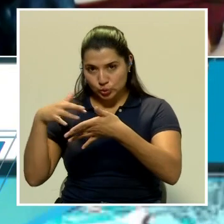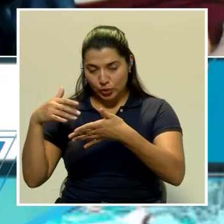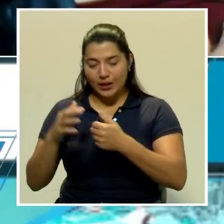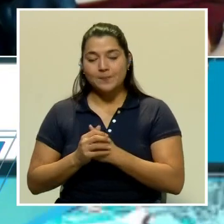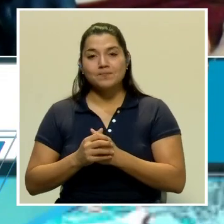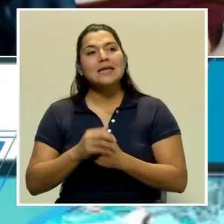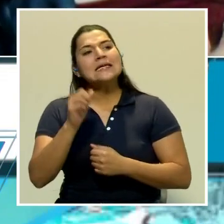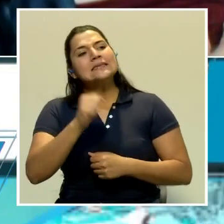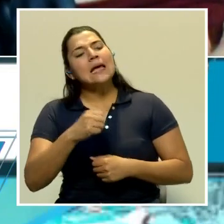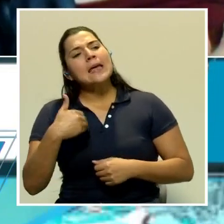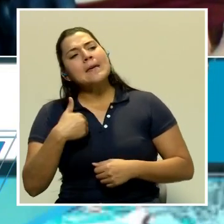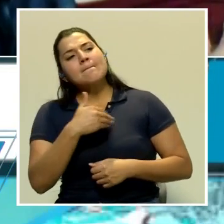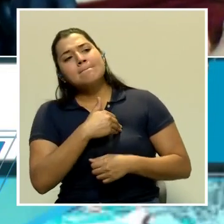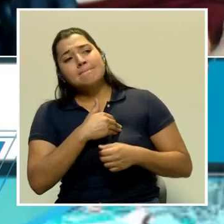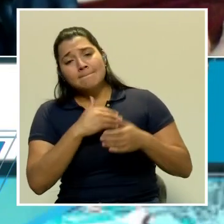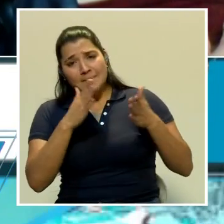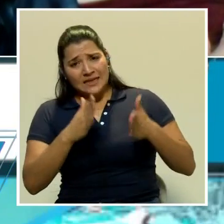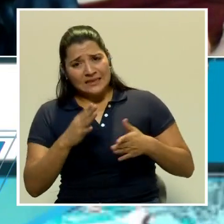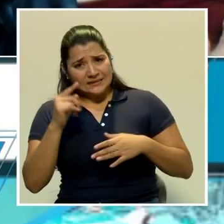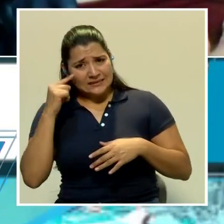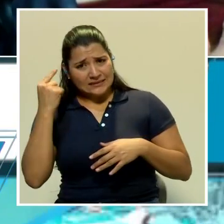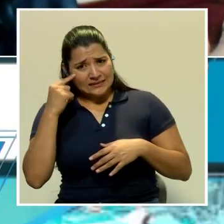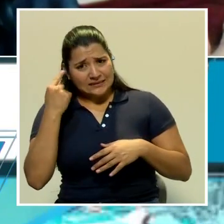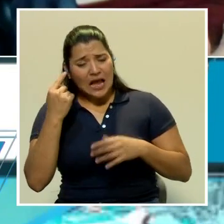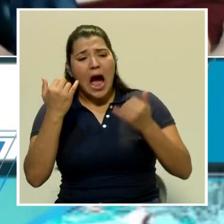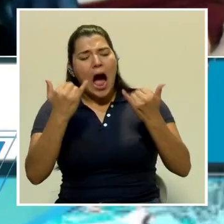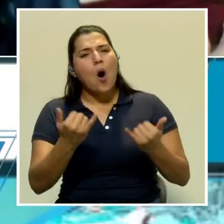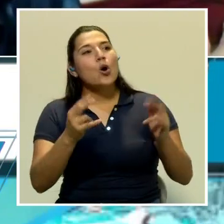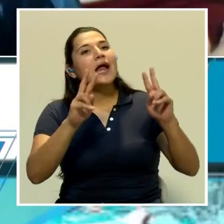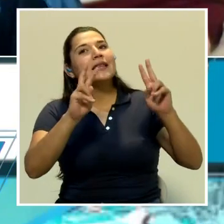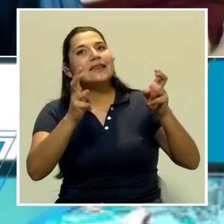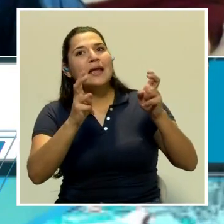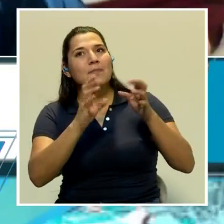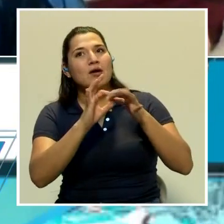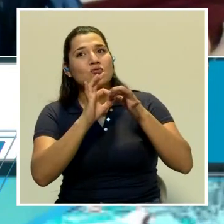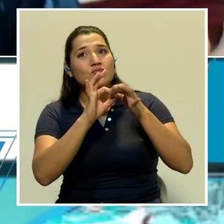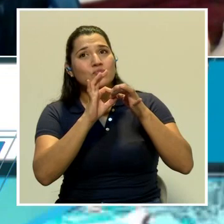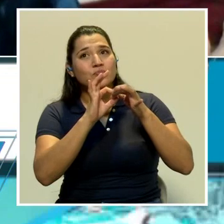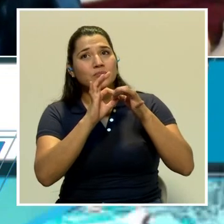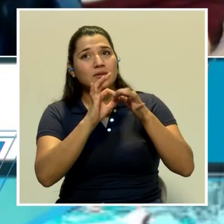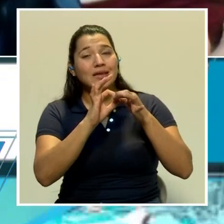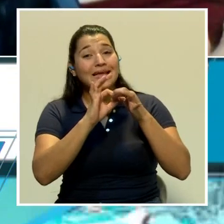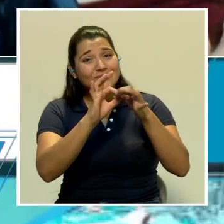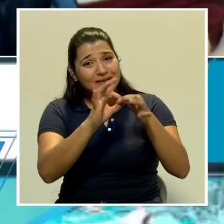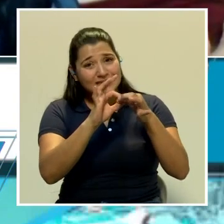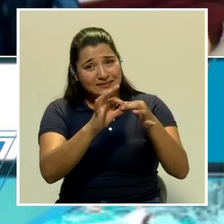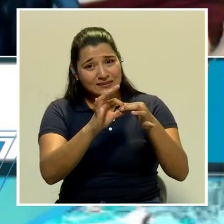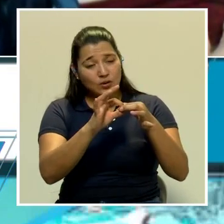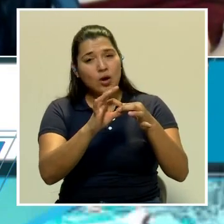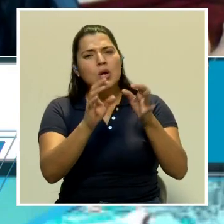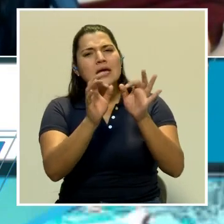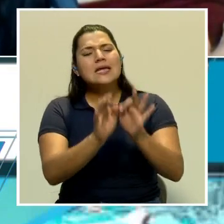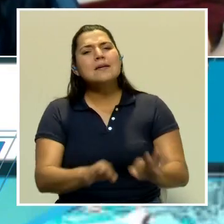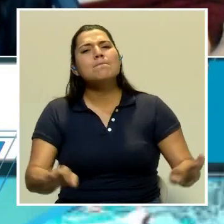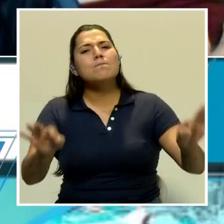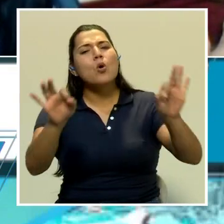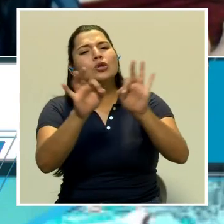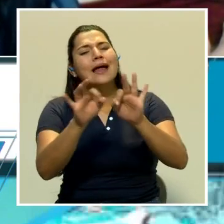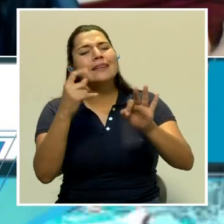Precisamente, ministra Cruz, el tema de la conectividad se ha vuelto vital no solo para los estudiantes,